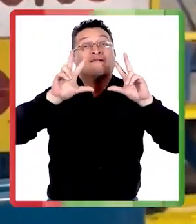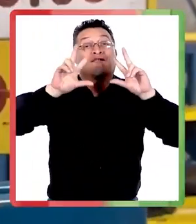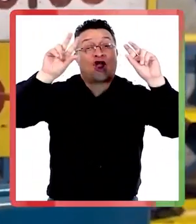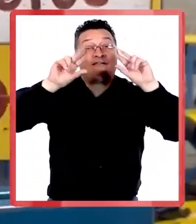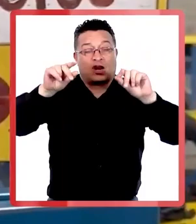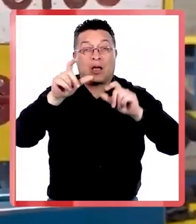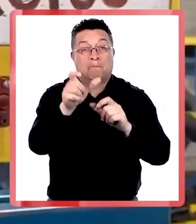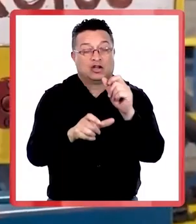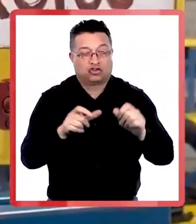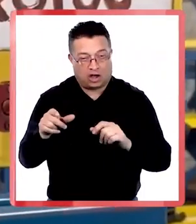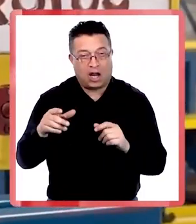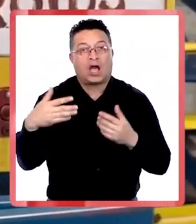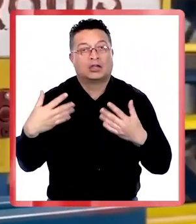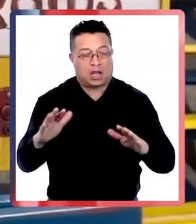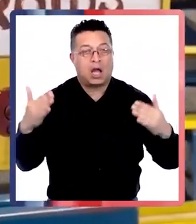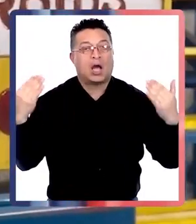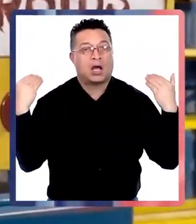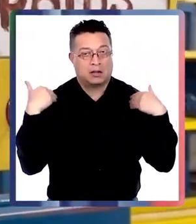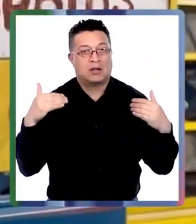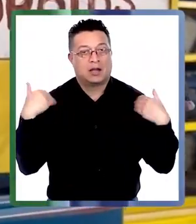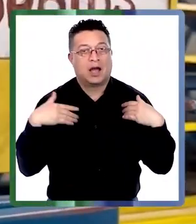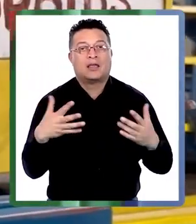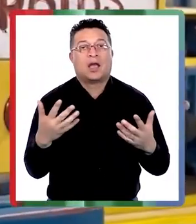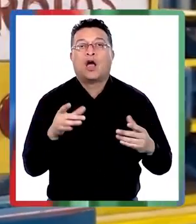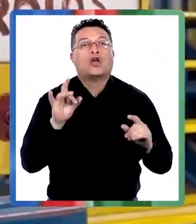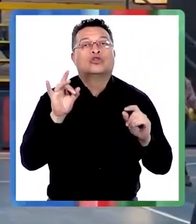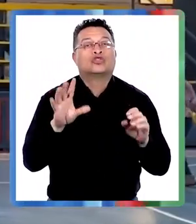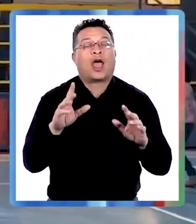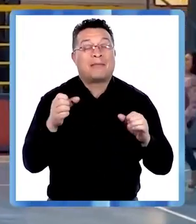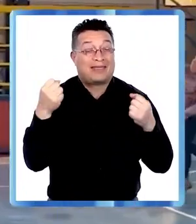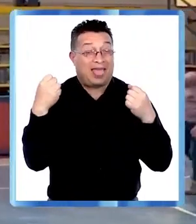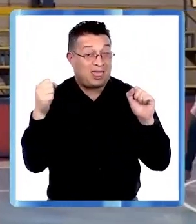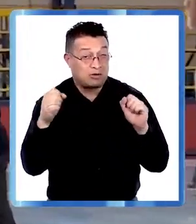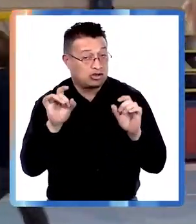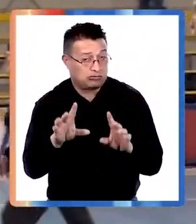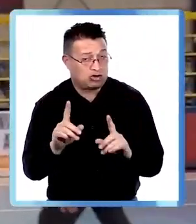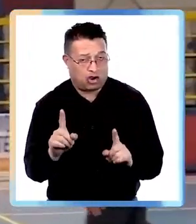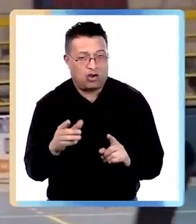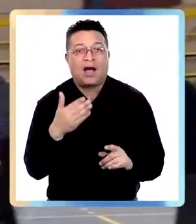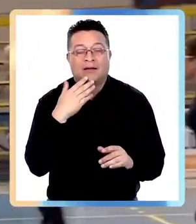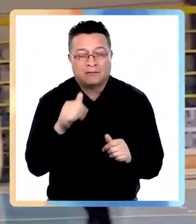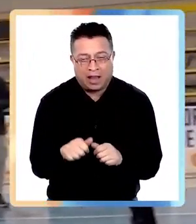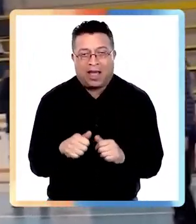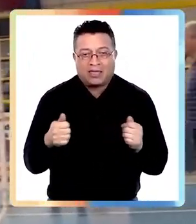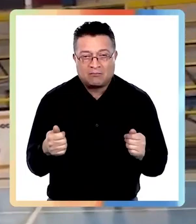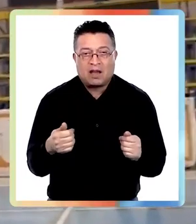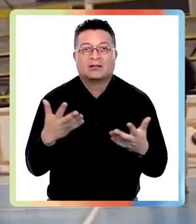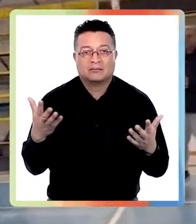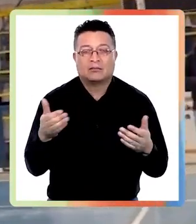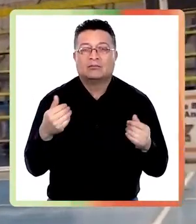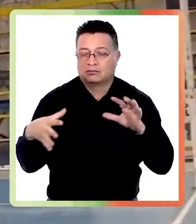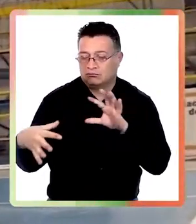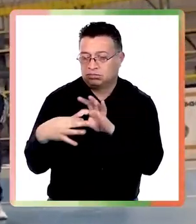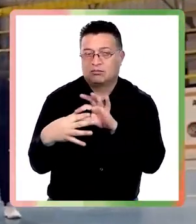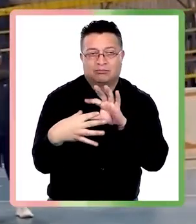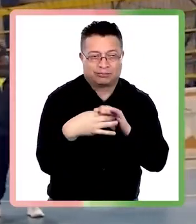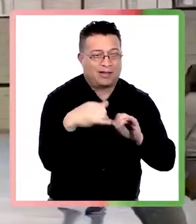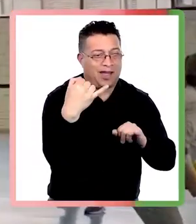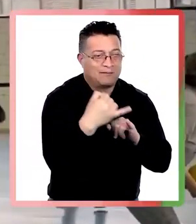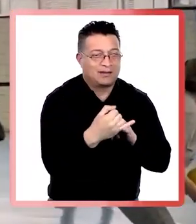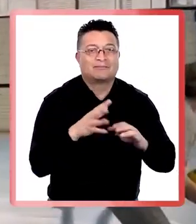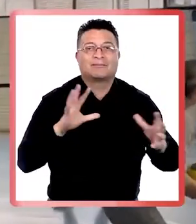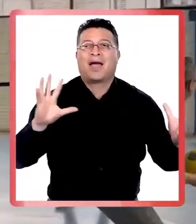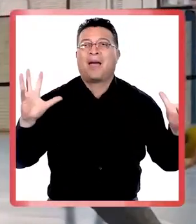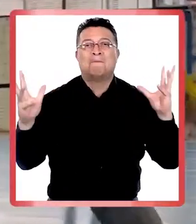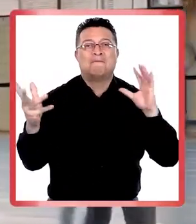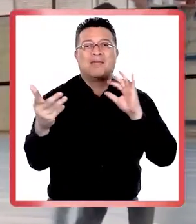que personas mayores han comenzado a practicar con la idea no solo de hacer deporte, sino que además cultivar lazos de amistad